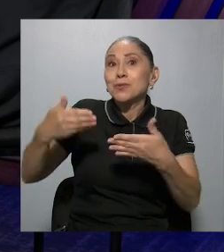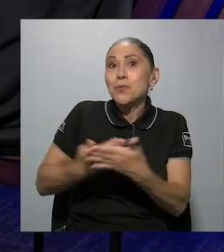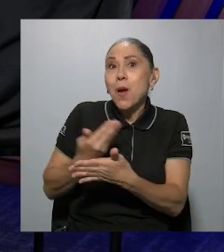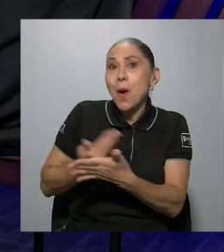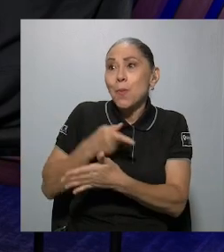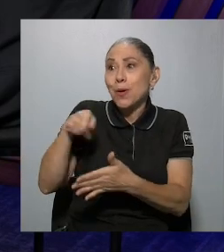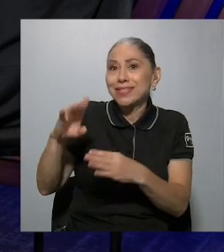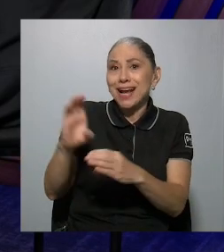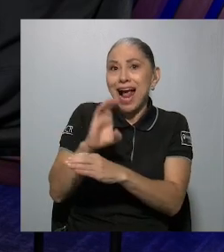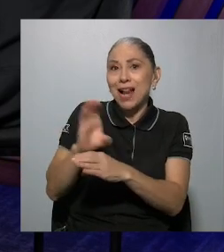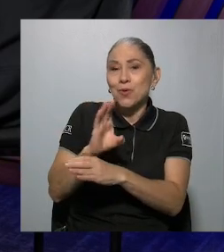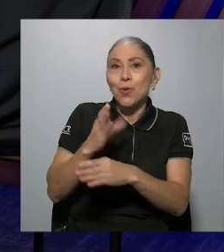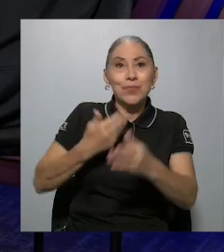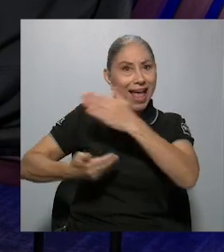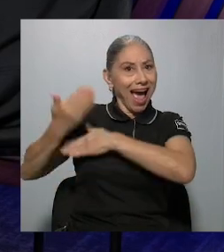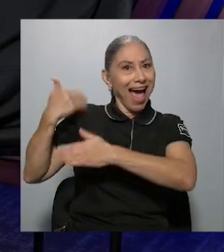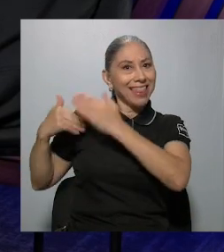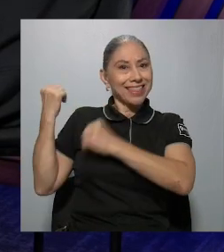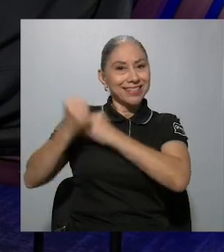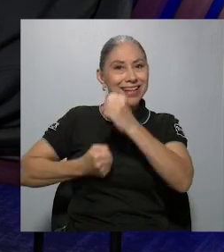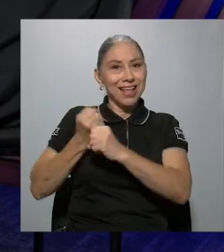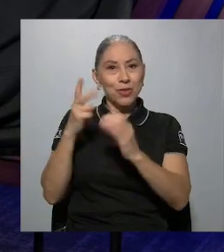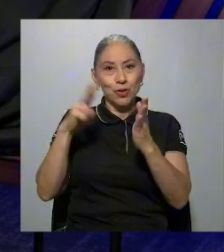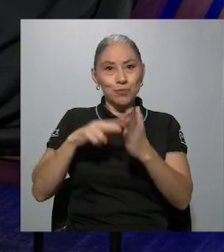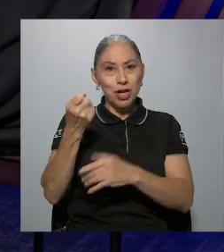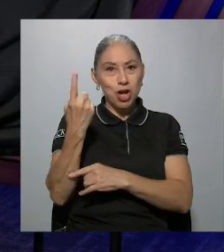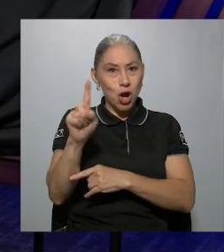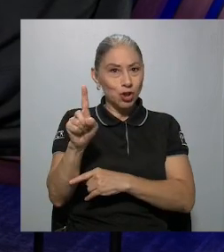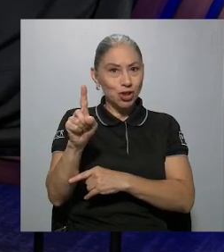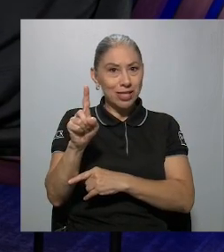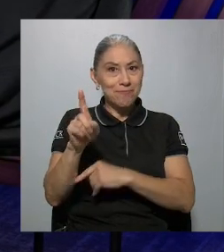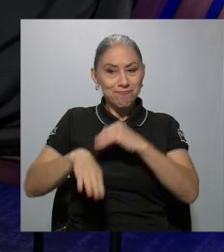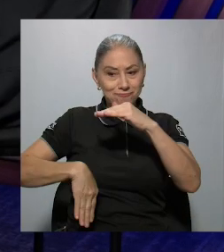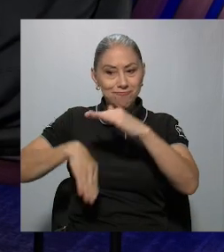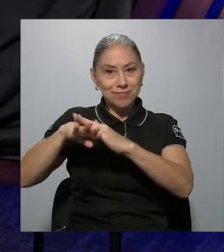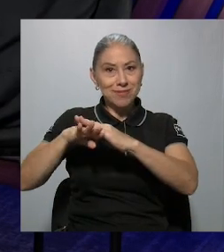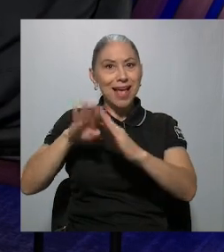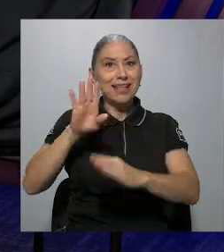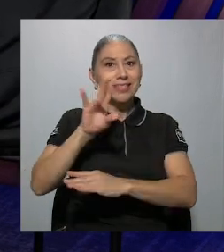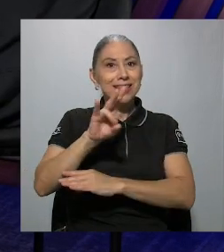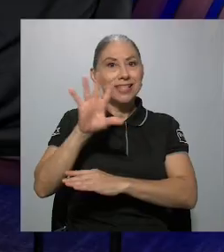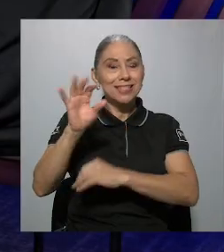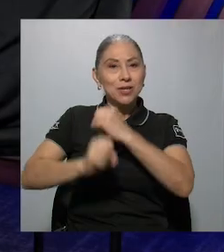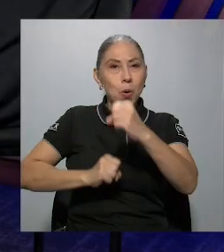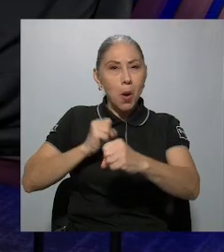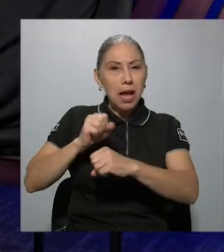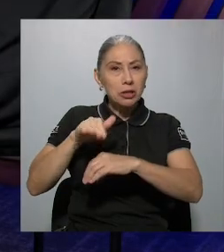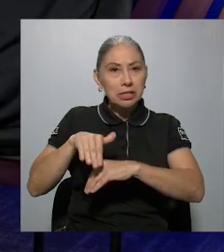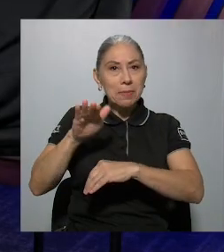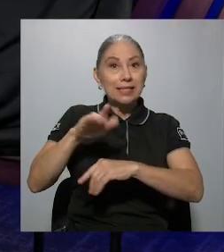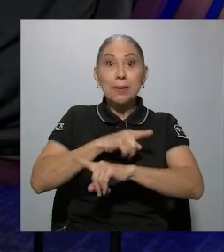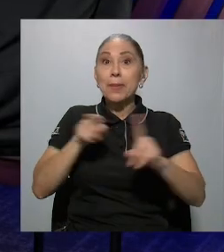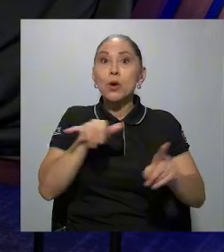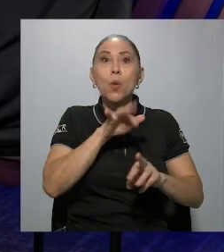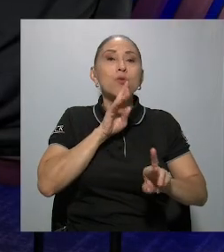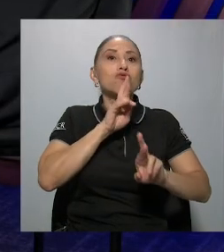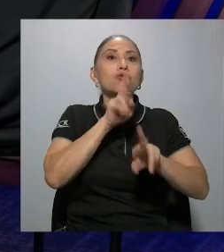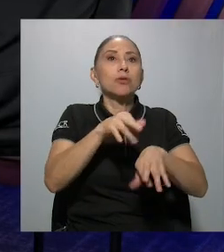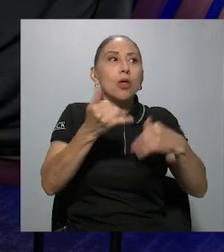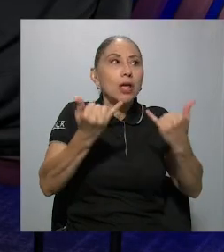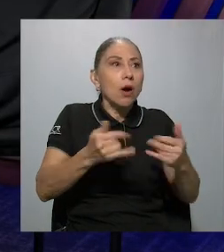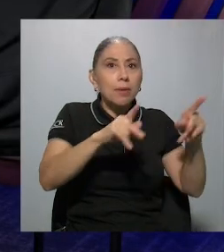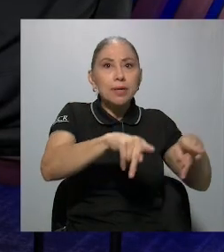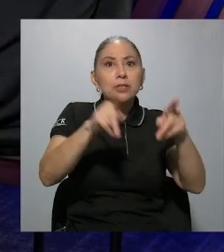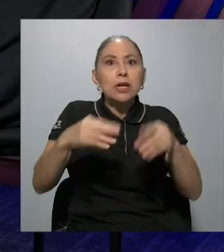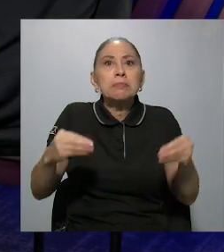grandes innovaciones que tiene este nuevo cálculo. Antes estaban, las del 2011, llegaban hasta 75